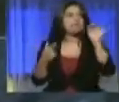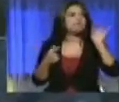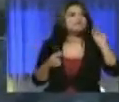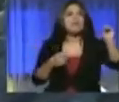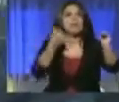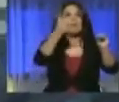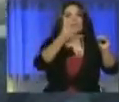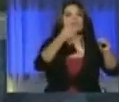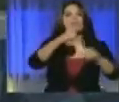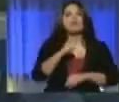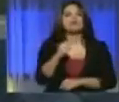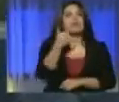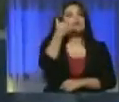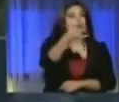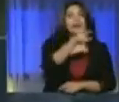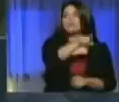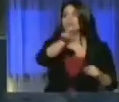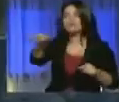comunicación muy efectivo.